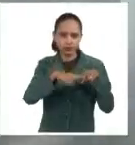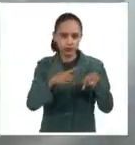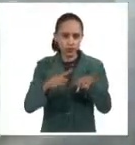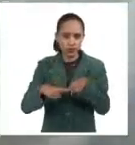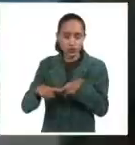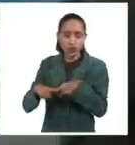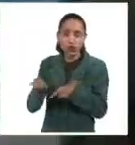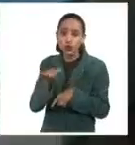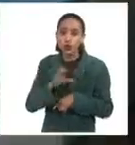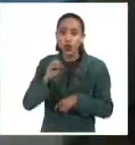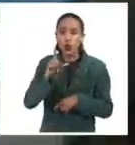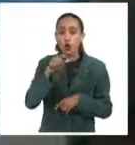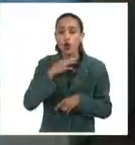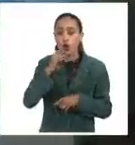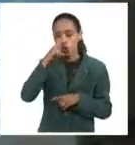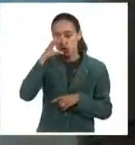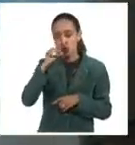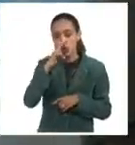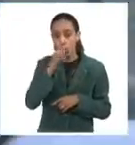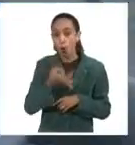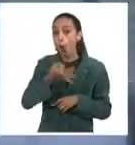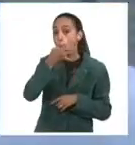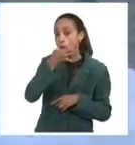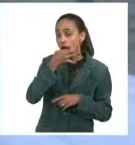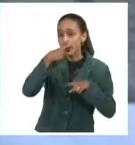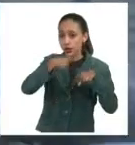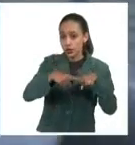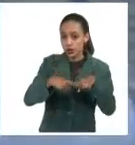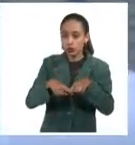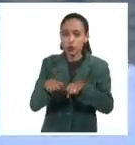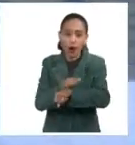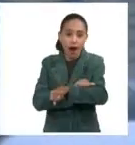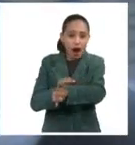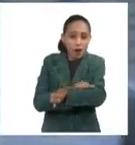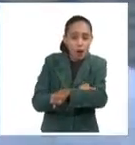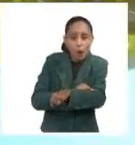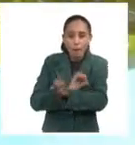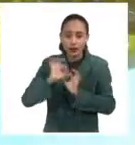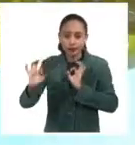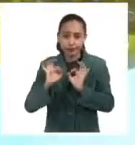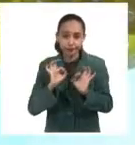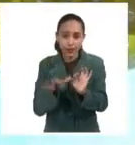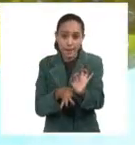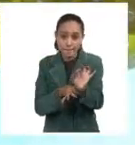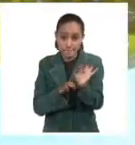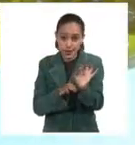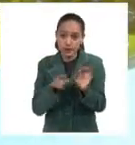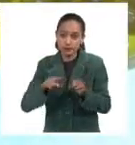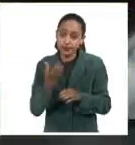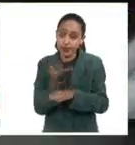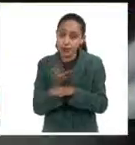ozonizados como el oleosón tópico oral y jabón dermatológico con alta demanda en tiempos de pandemia.